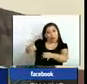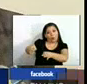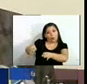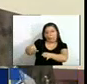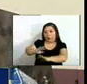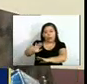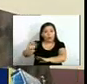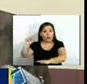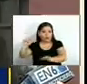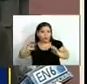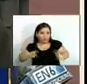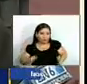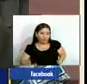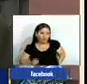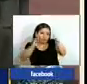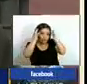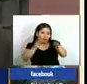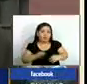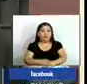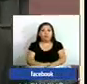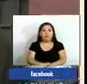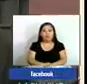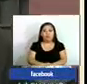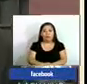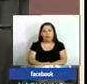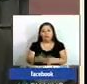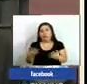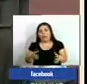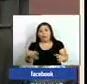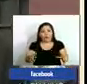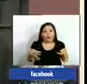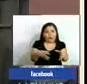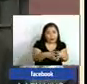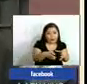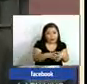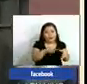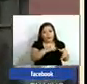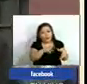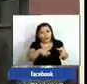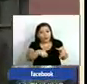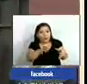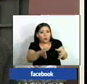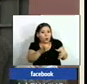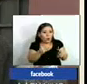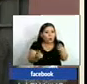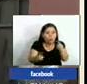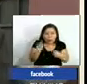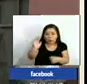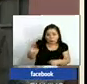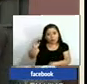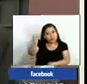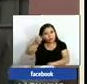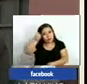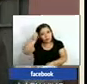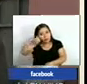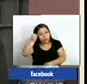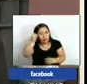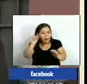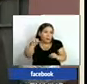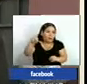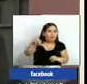el gobierno, no fuimos nosotros. Que un día, entonces nosotros como sector, vamos a buscar cuál es el argumento por el caso